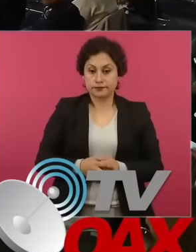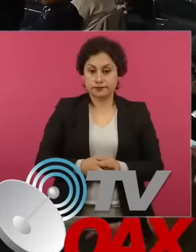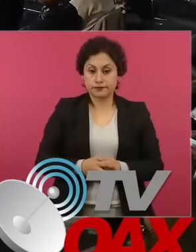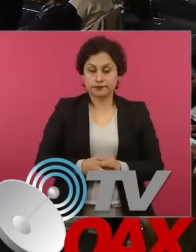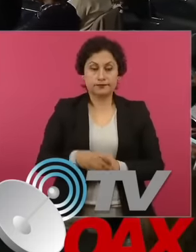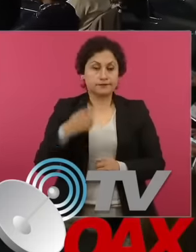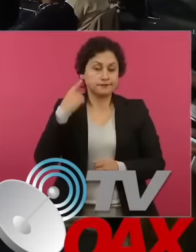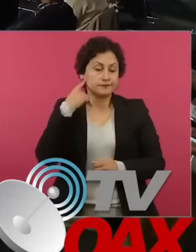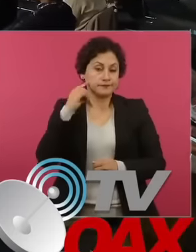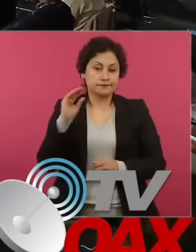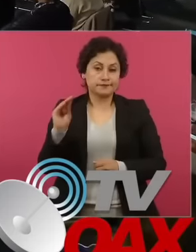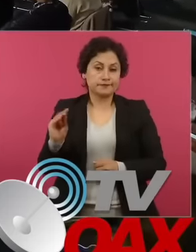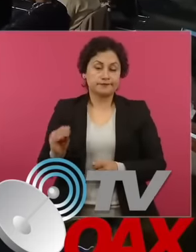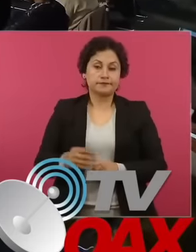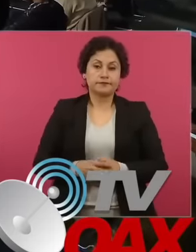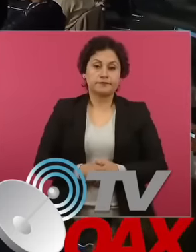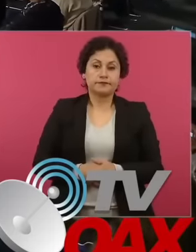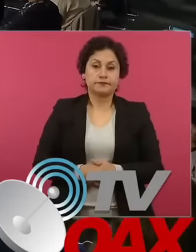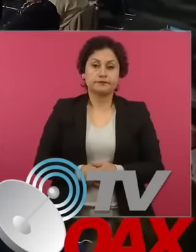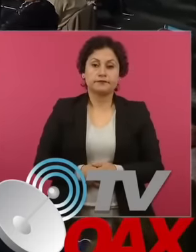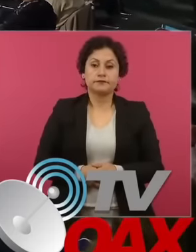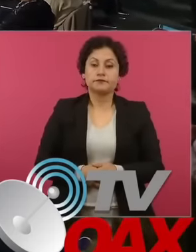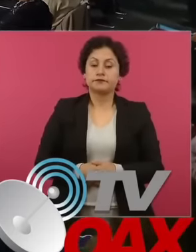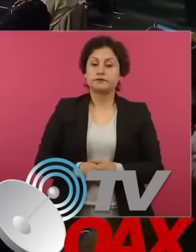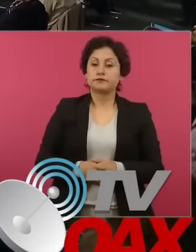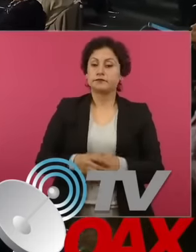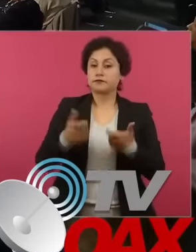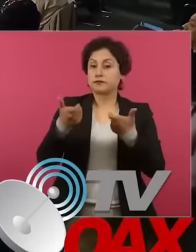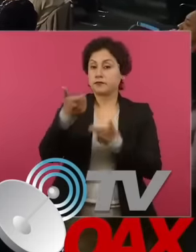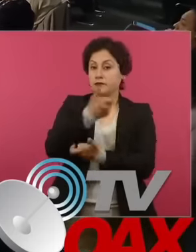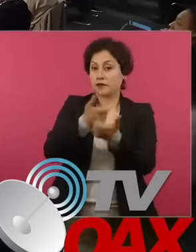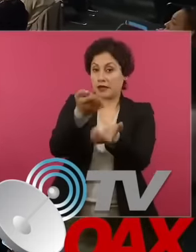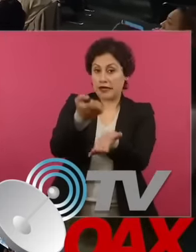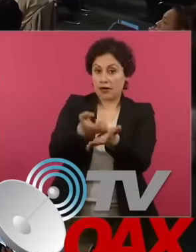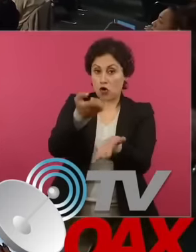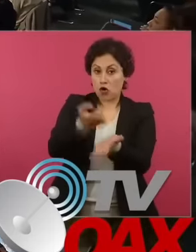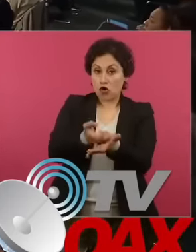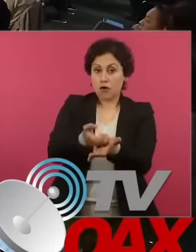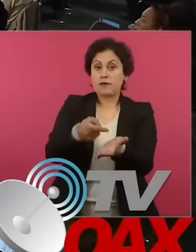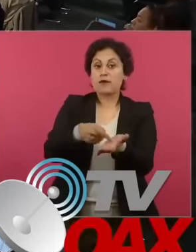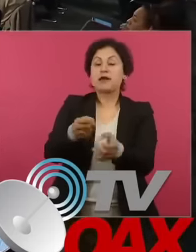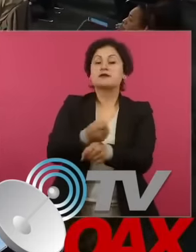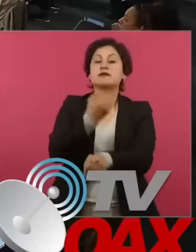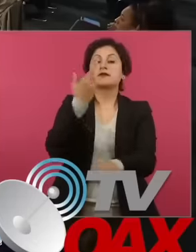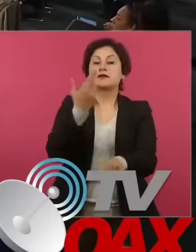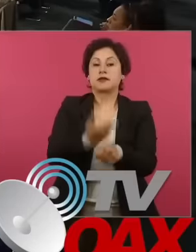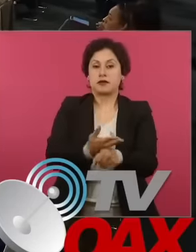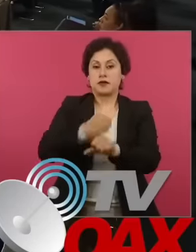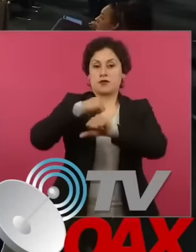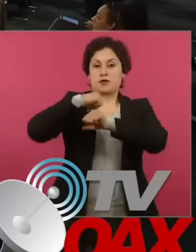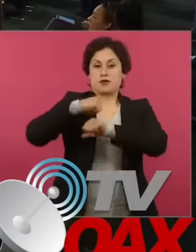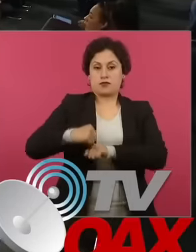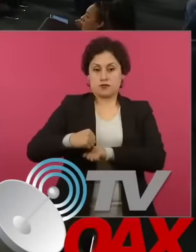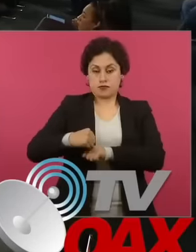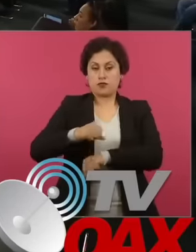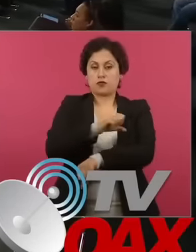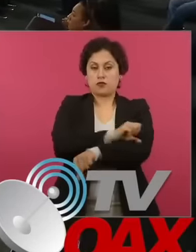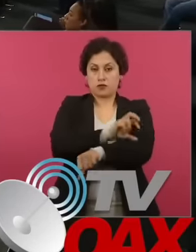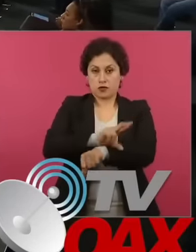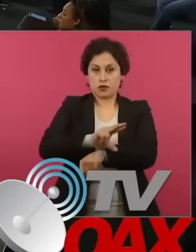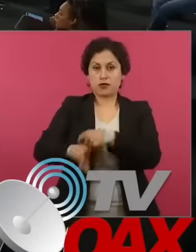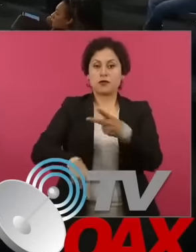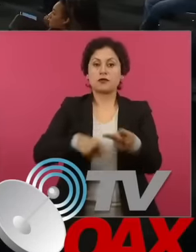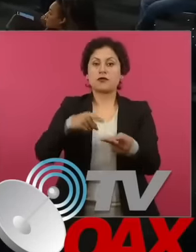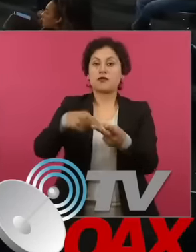Presidente, en esta mesa, Secretaría de Economía... Economía, básicamente es la que coordina, y Agricultura, pero